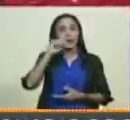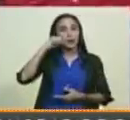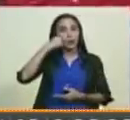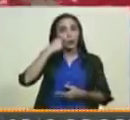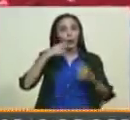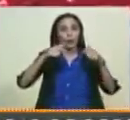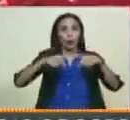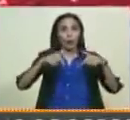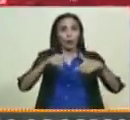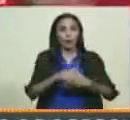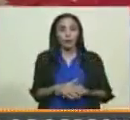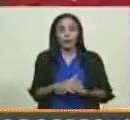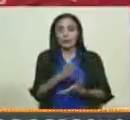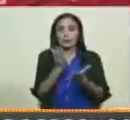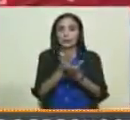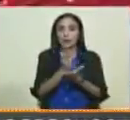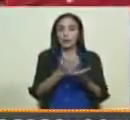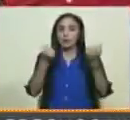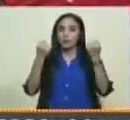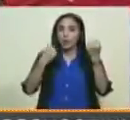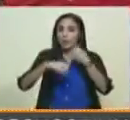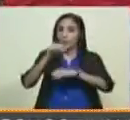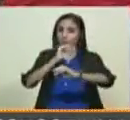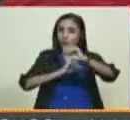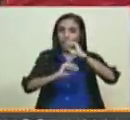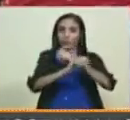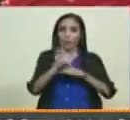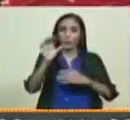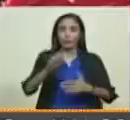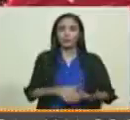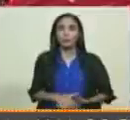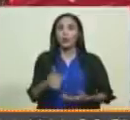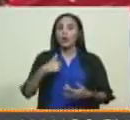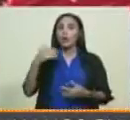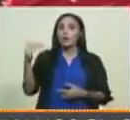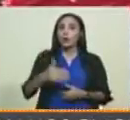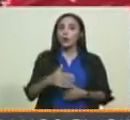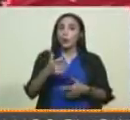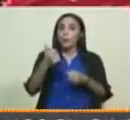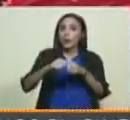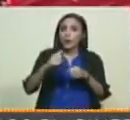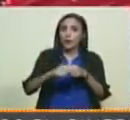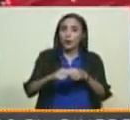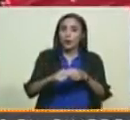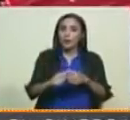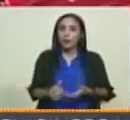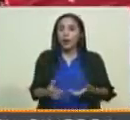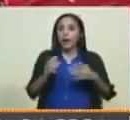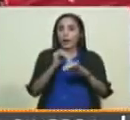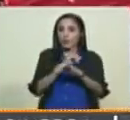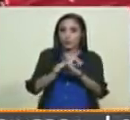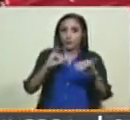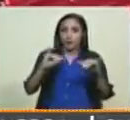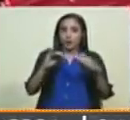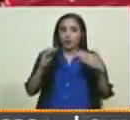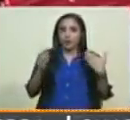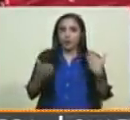lucha. Yo vengo a Maracaibo no solo a cerrar la campaña,